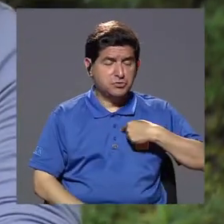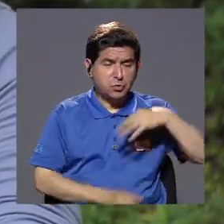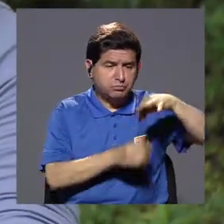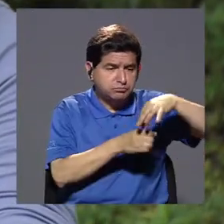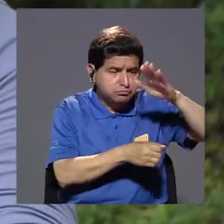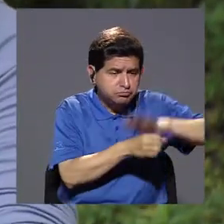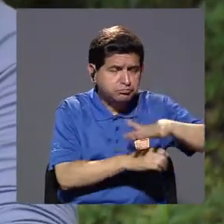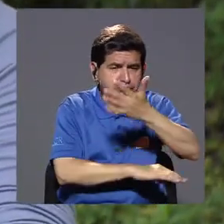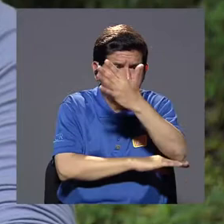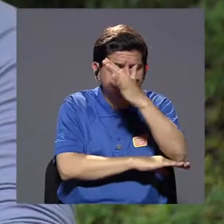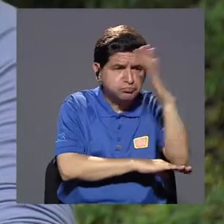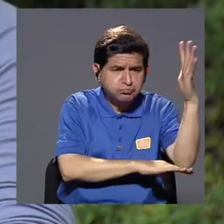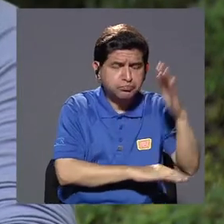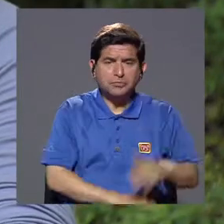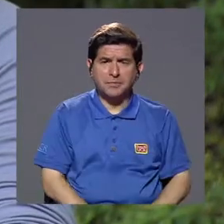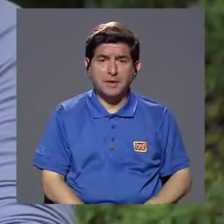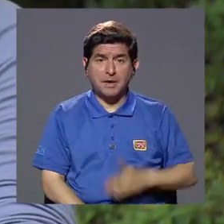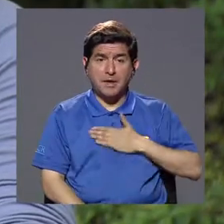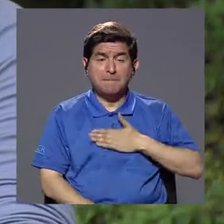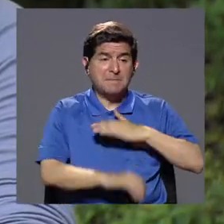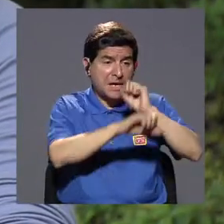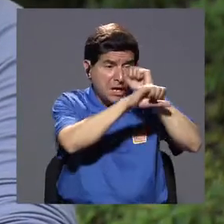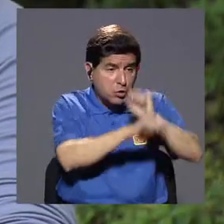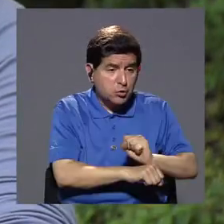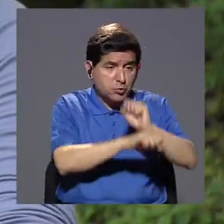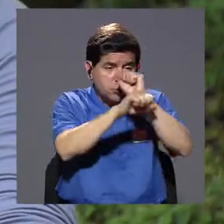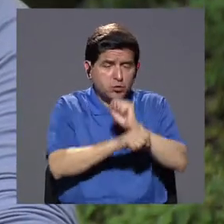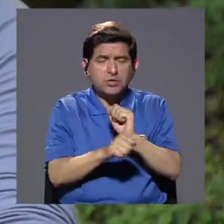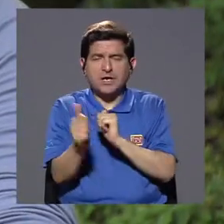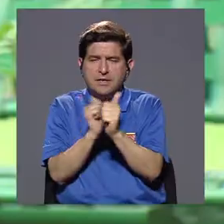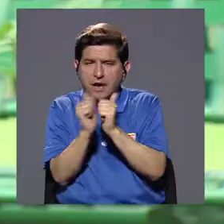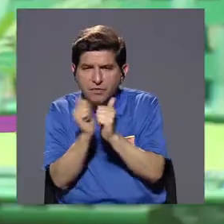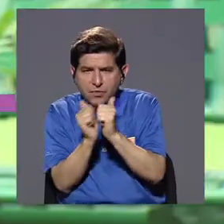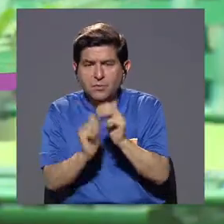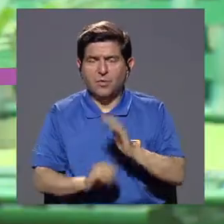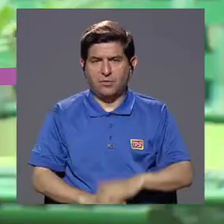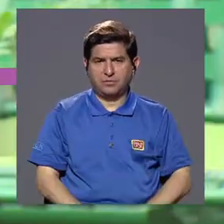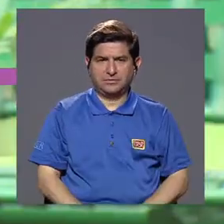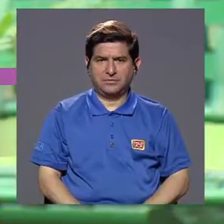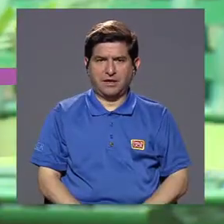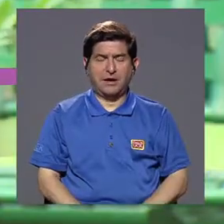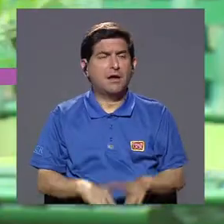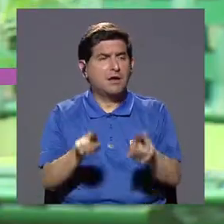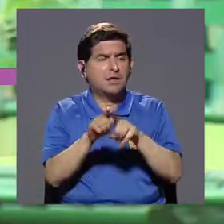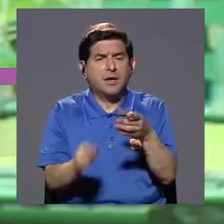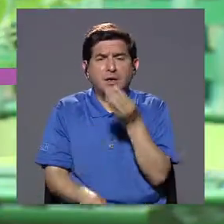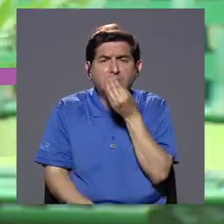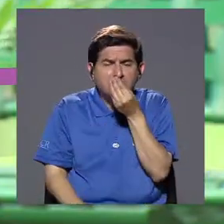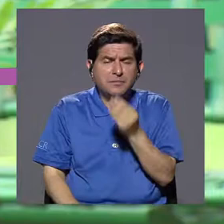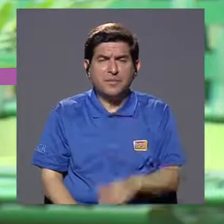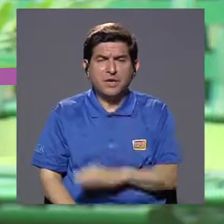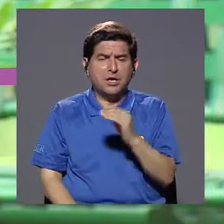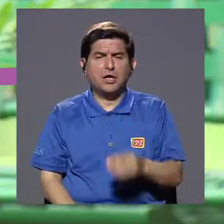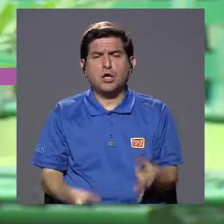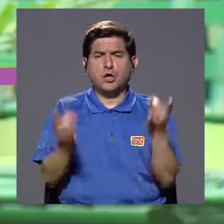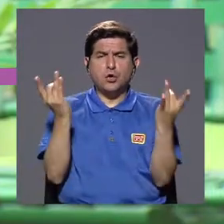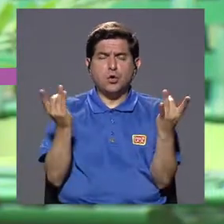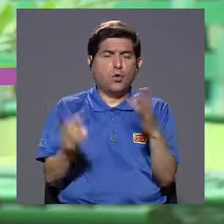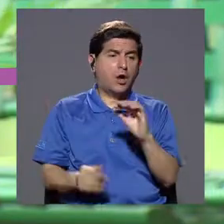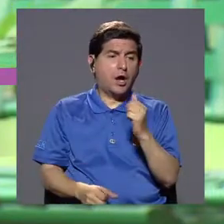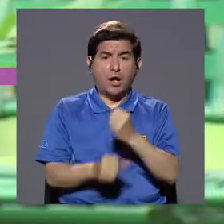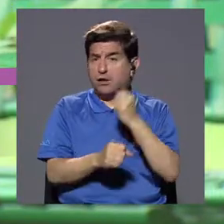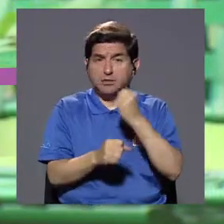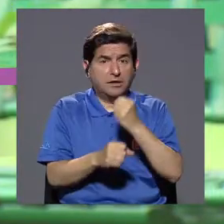tenemos toda una rutina que implica ejercicios que implica y alimentación que implica yoga o que implica